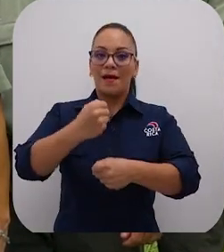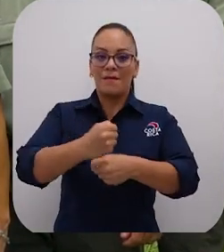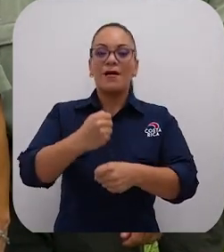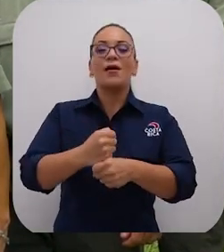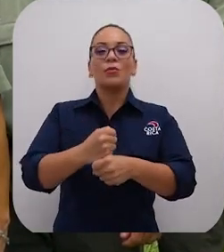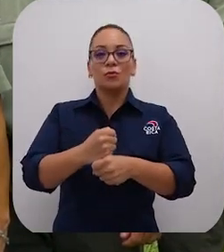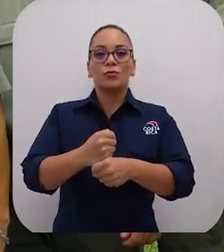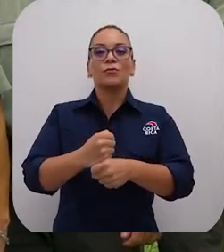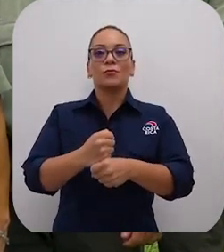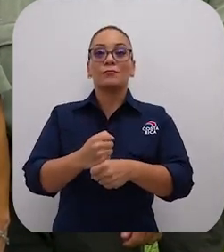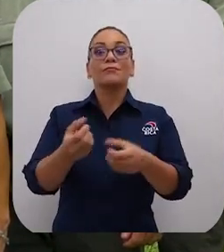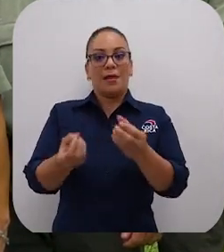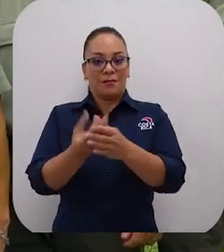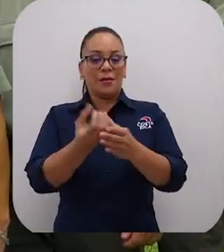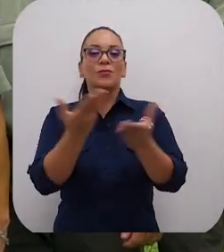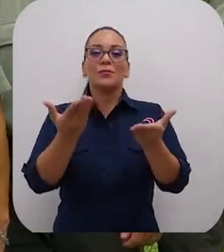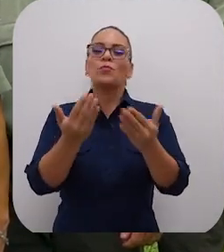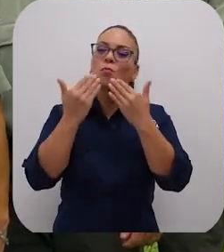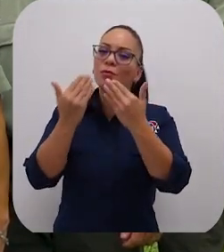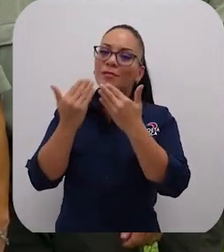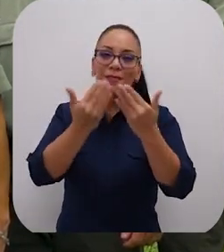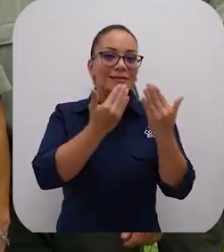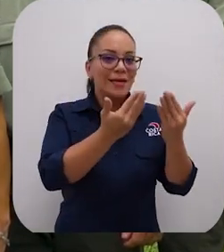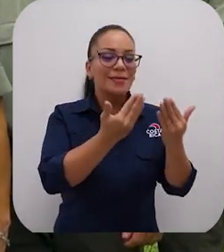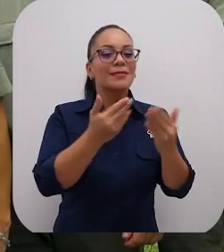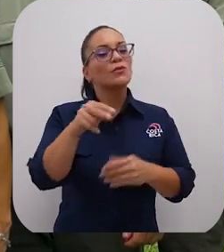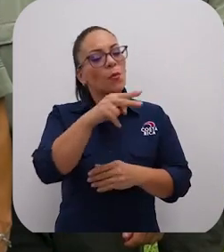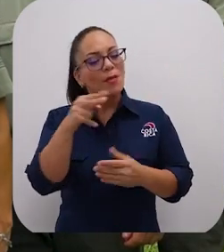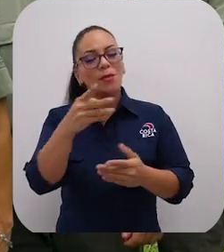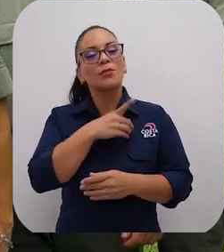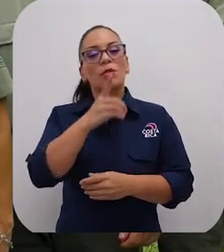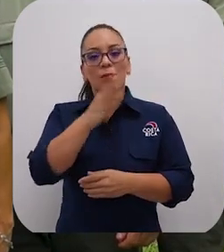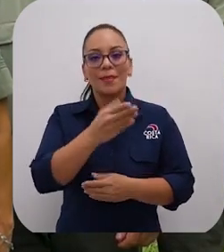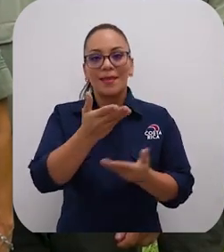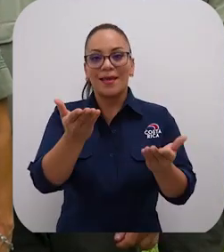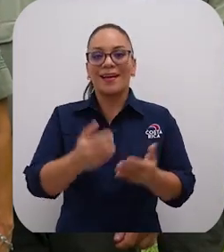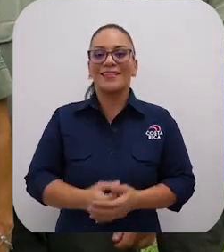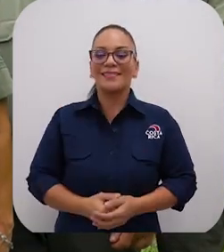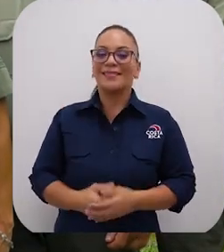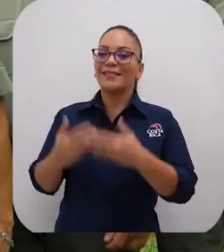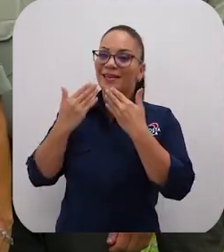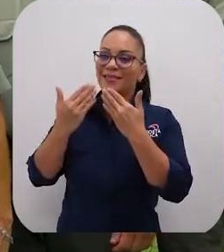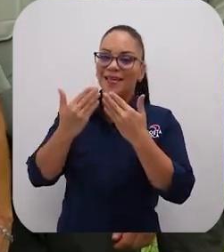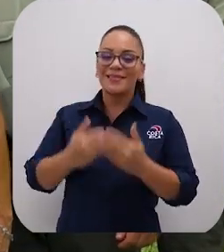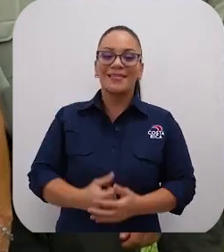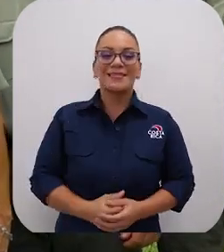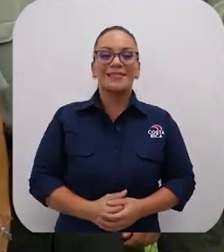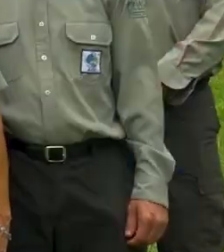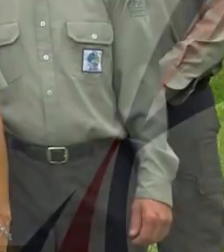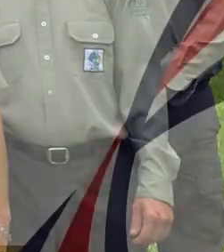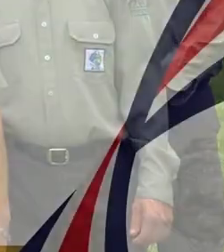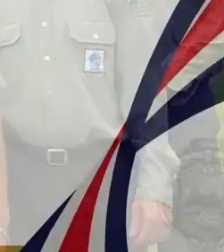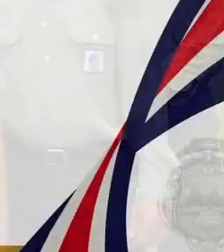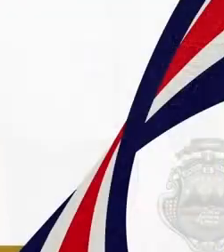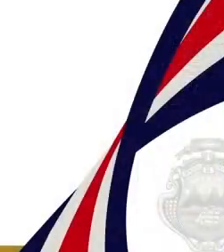y los trabajos que eso genera. Les agradezco muchísimo, colegas, que Dios los bendiga.